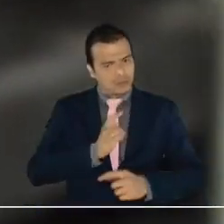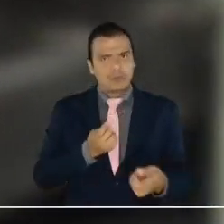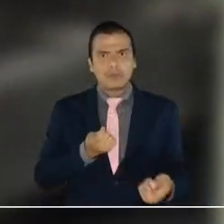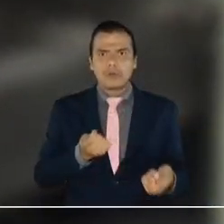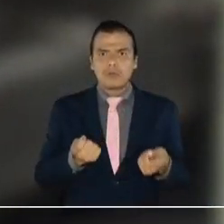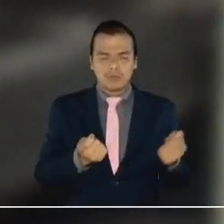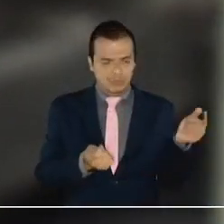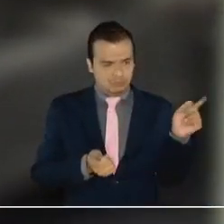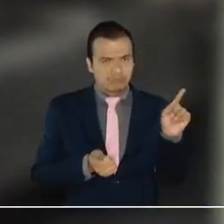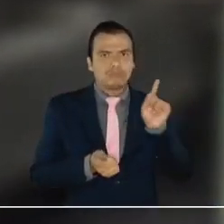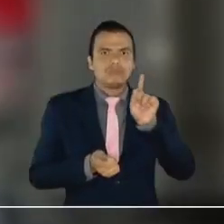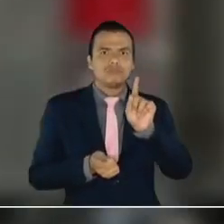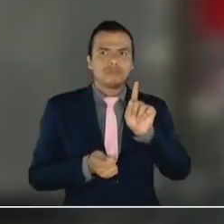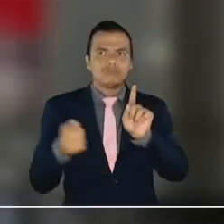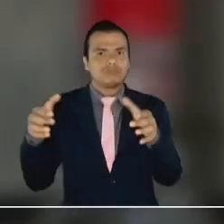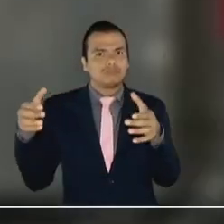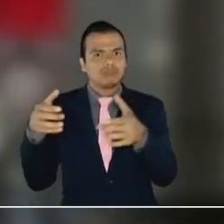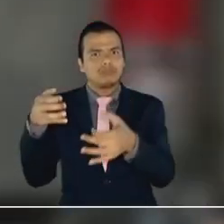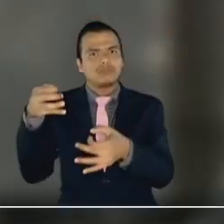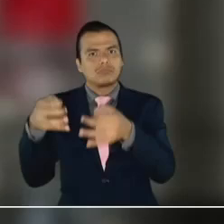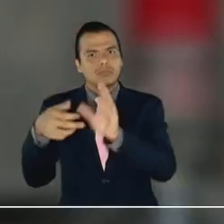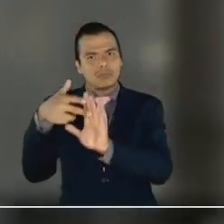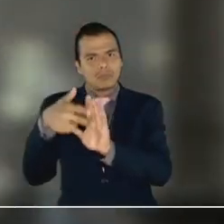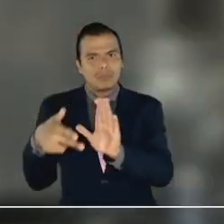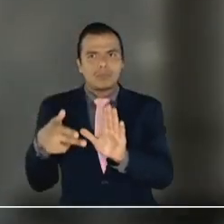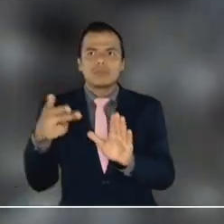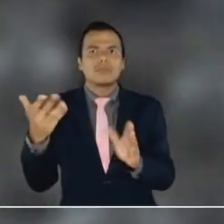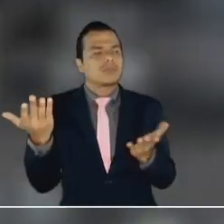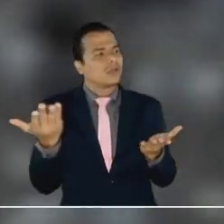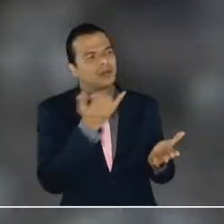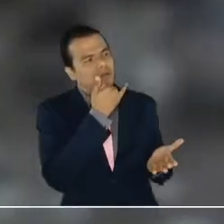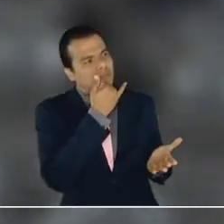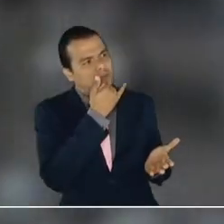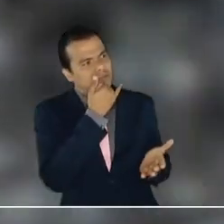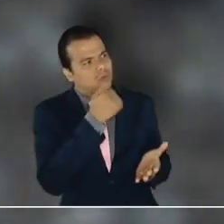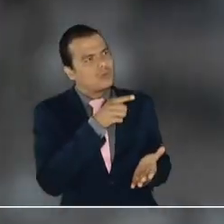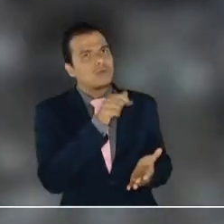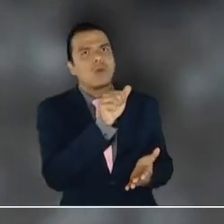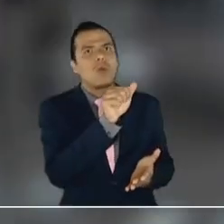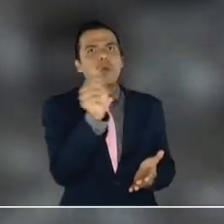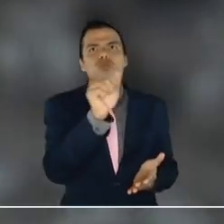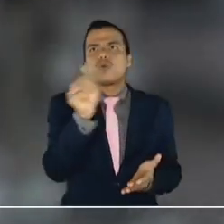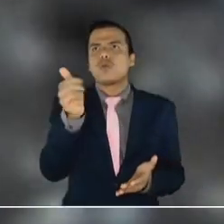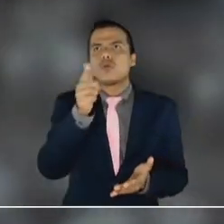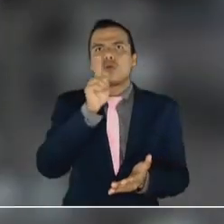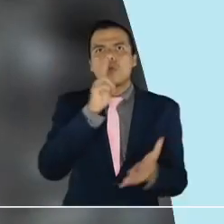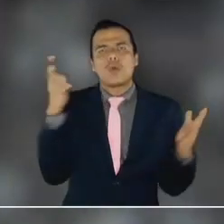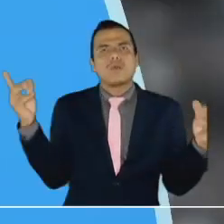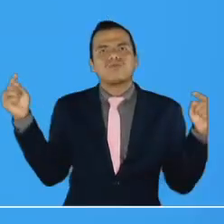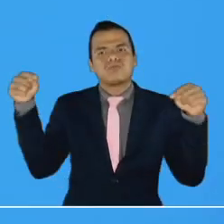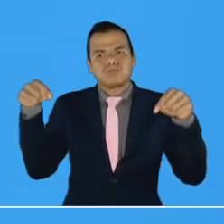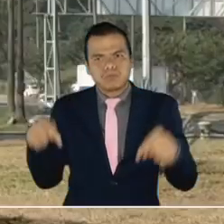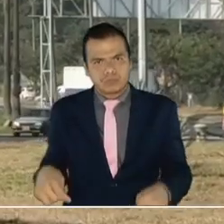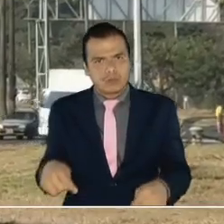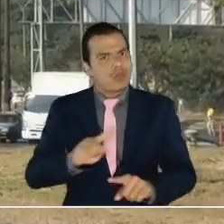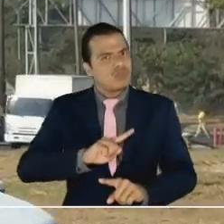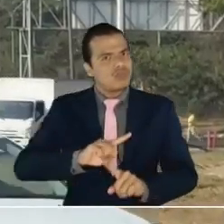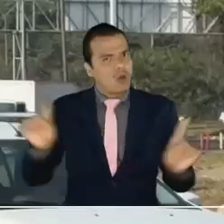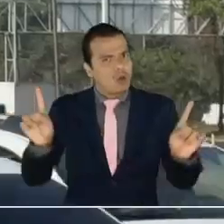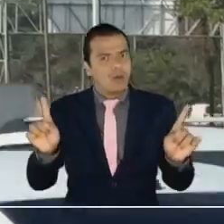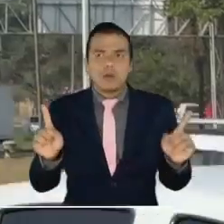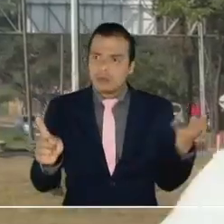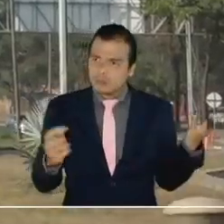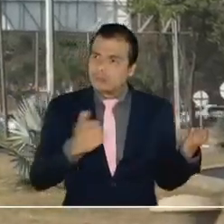Corte Constitucional para facultar la suspensión de permisos de introducción de aguardiente en los departamentos. El